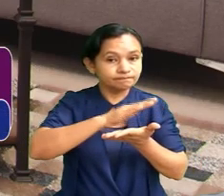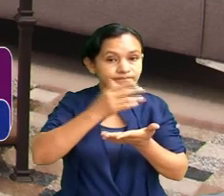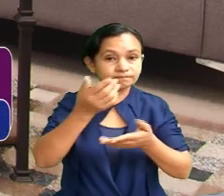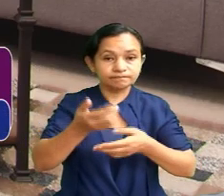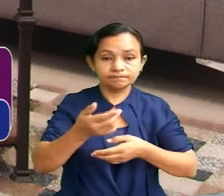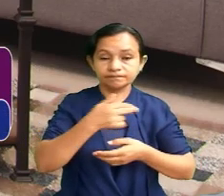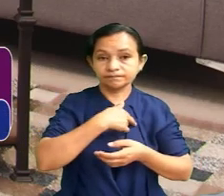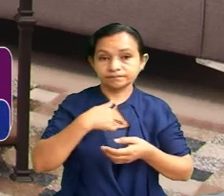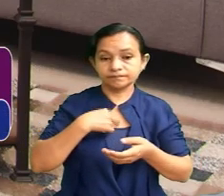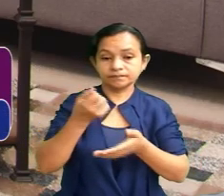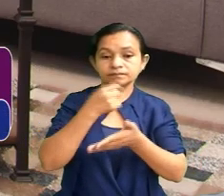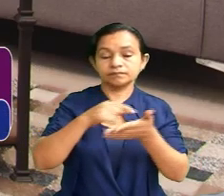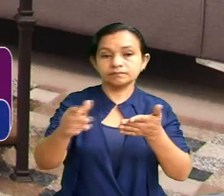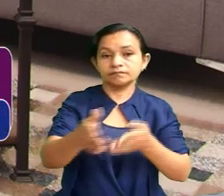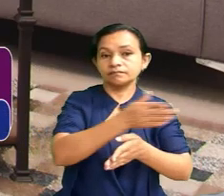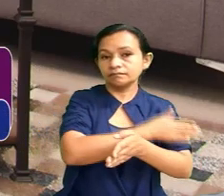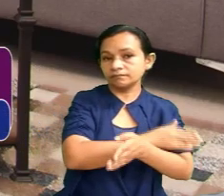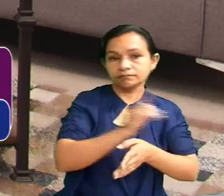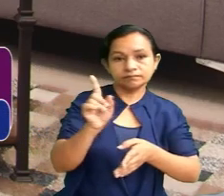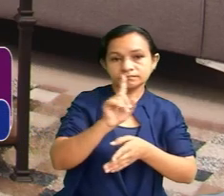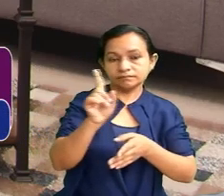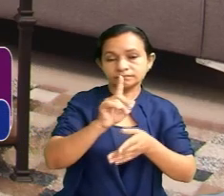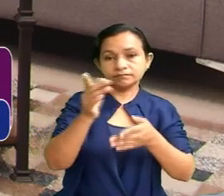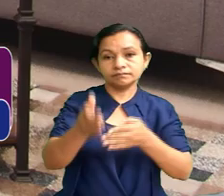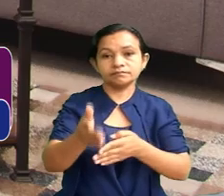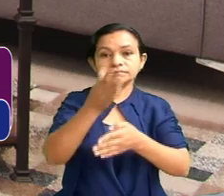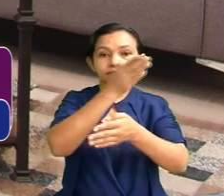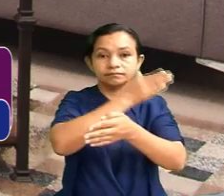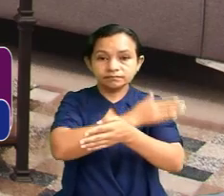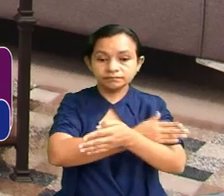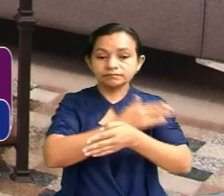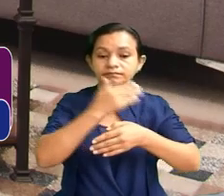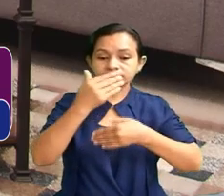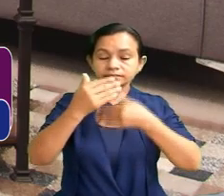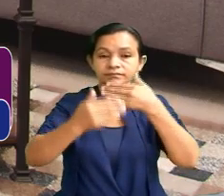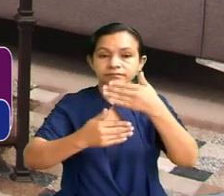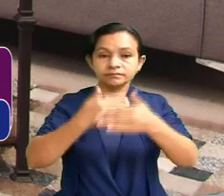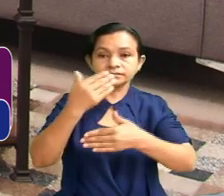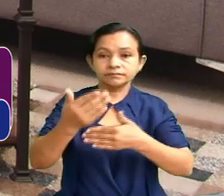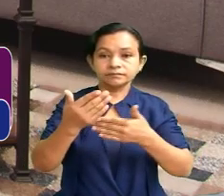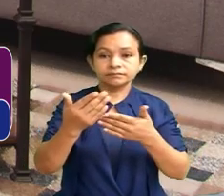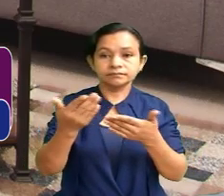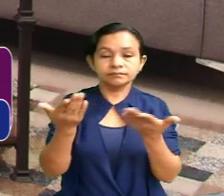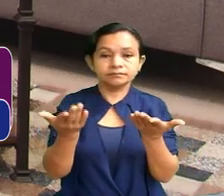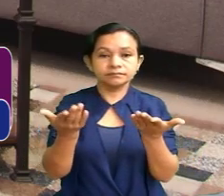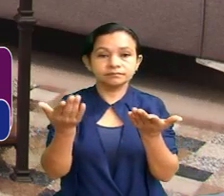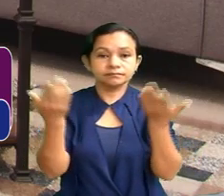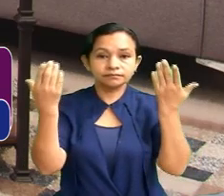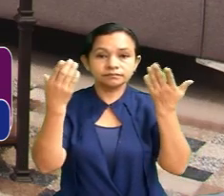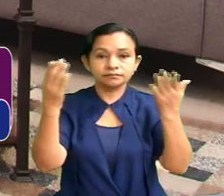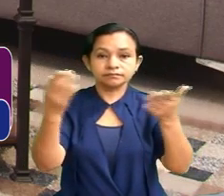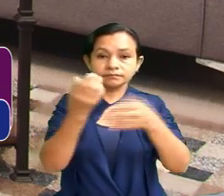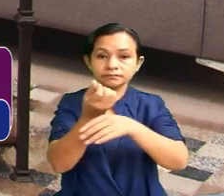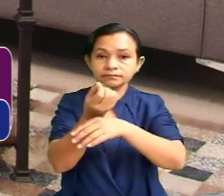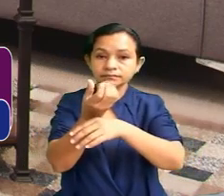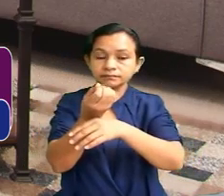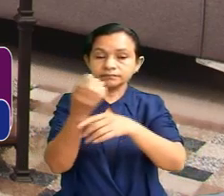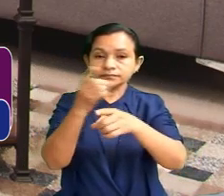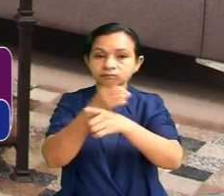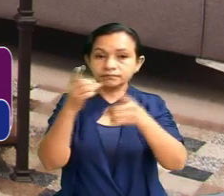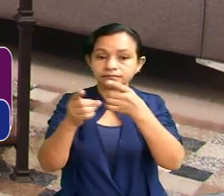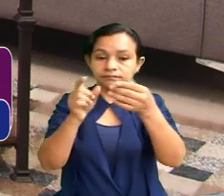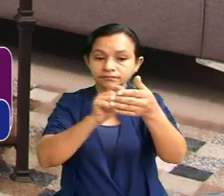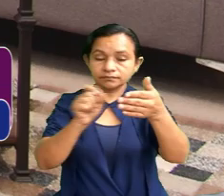empezar a hacerlo una semana antes de semana santa sino que implica todo un proceso además que hay trámites administrativos pues en las alcaldías y